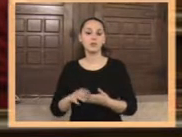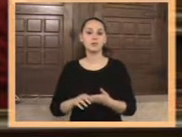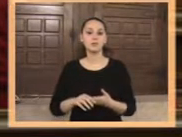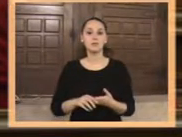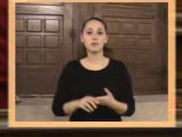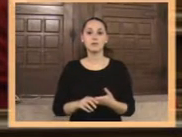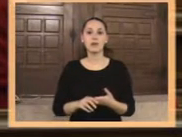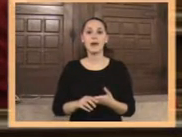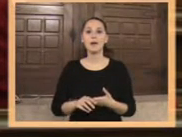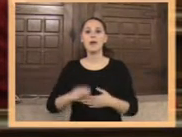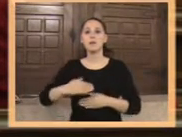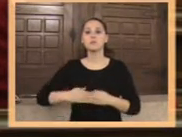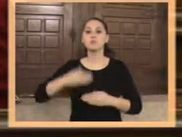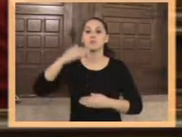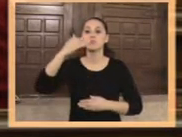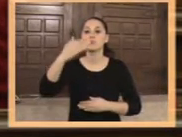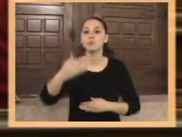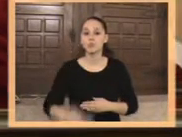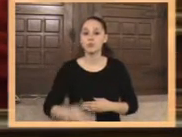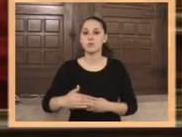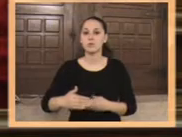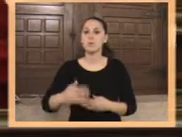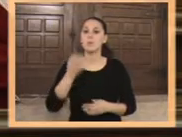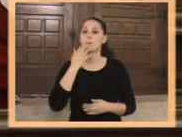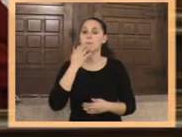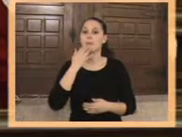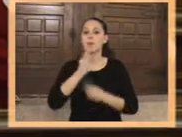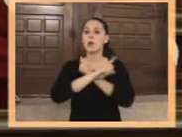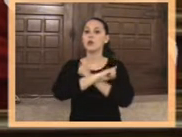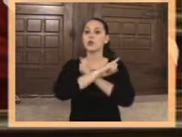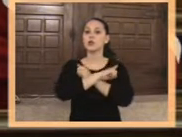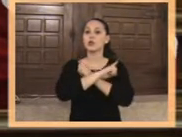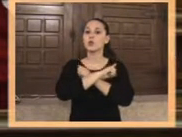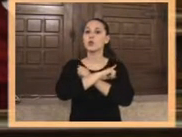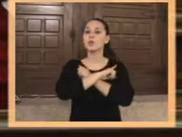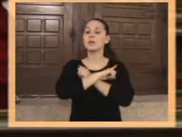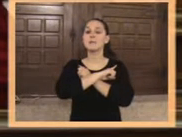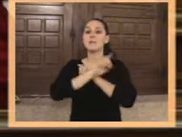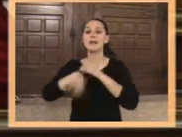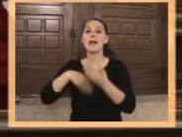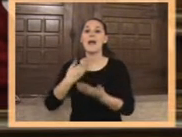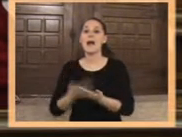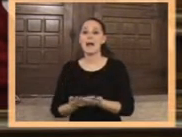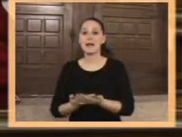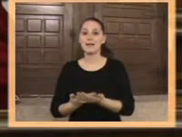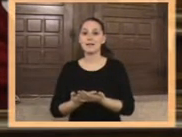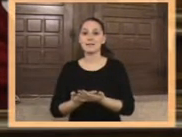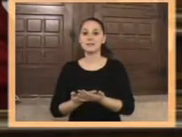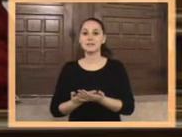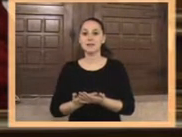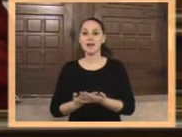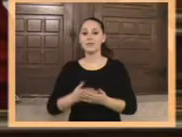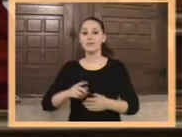medio, de todo el mes de noviembre hasta el 15 de diciembre. El anterior se hacía durante los 10 primeros días de diciembre.